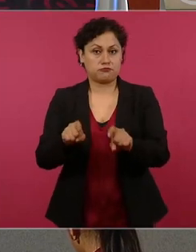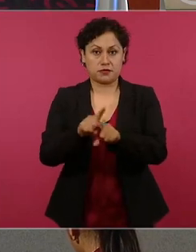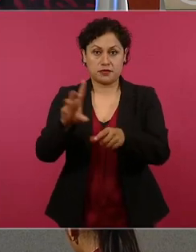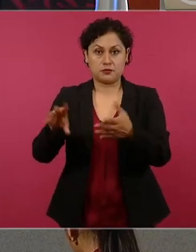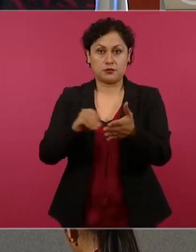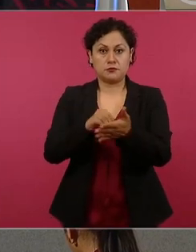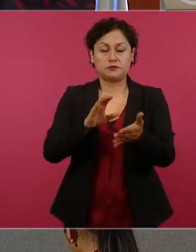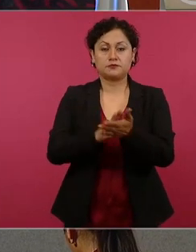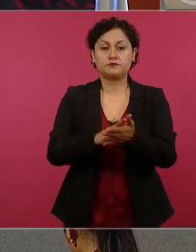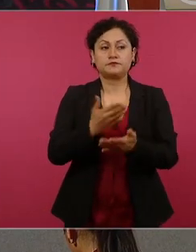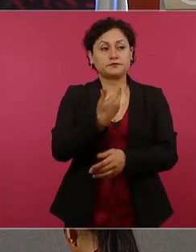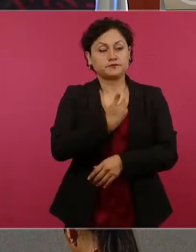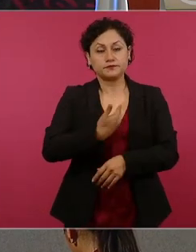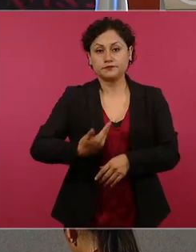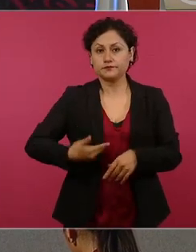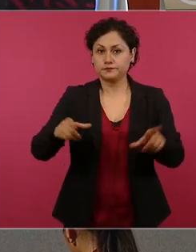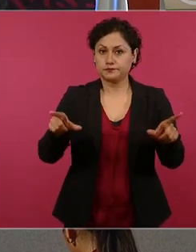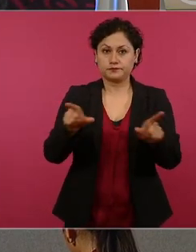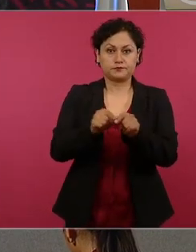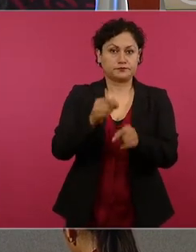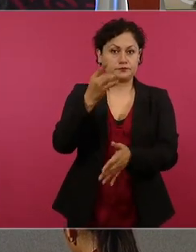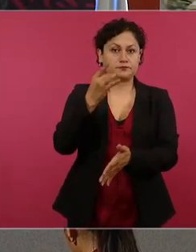ceder el micrófono a mi general secretario.